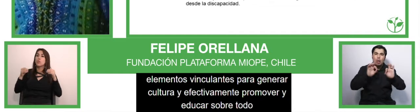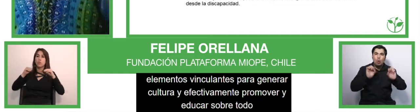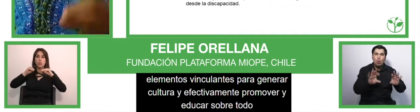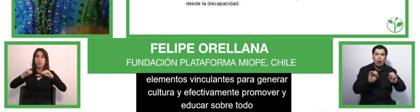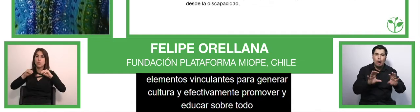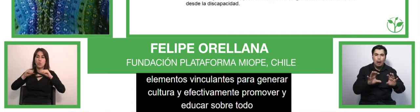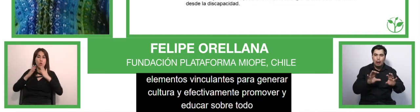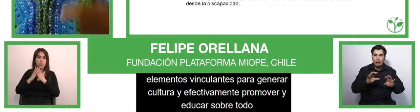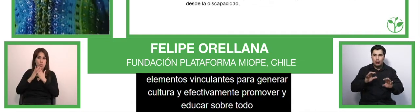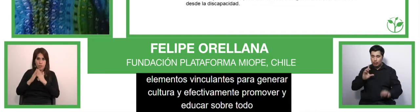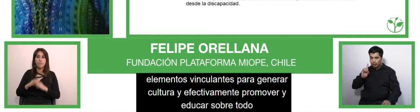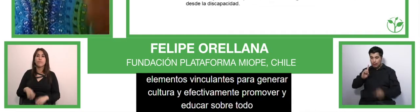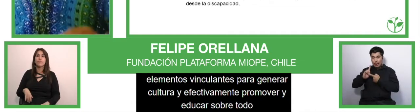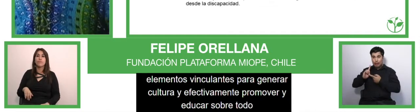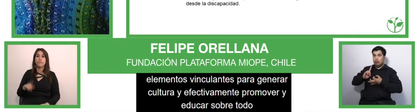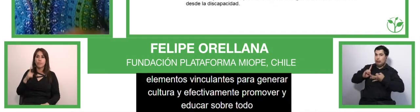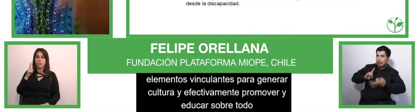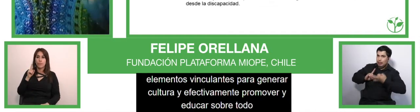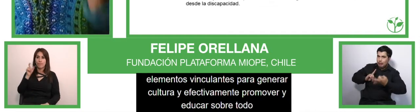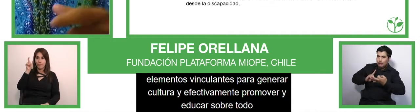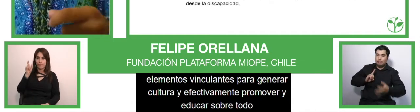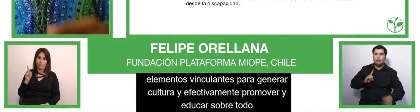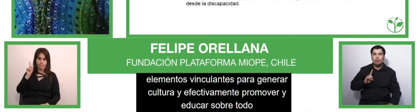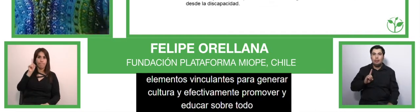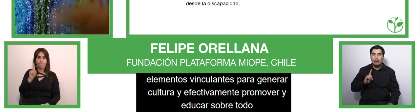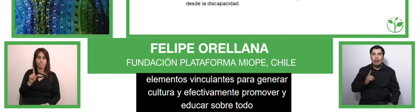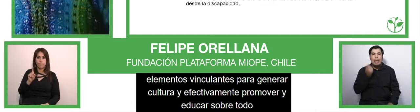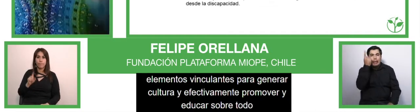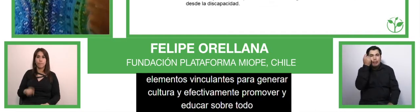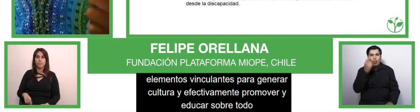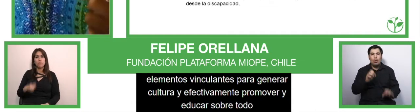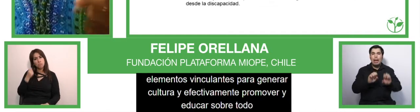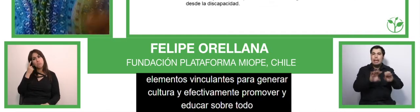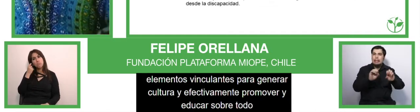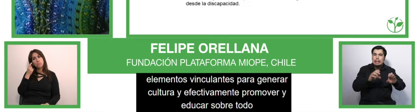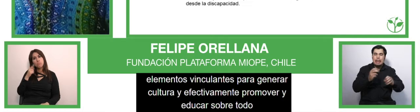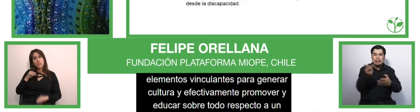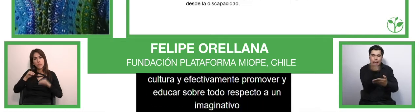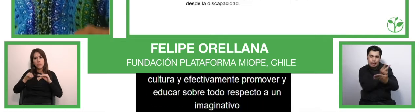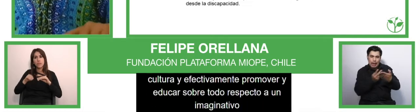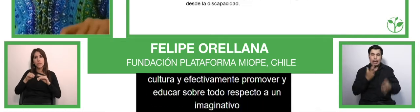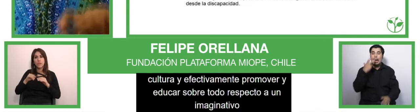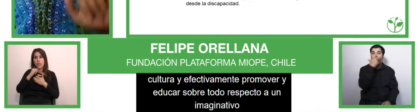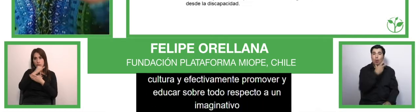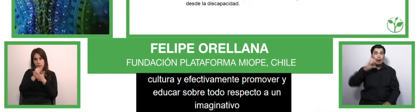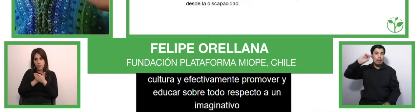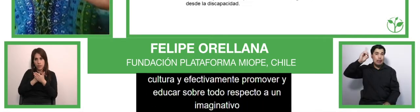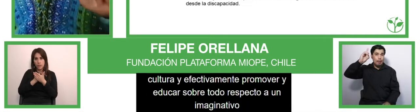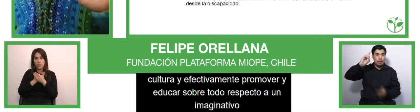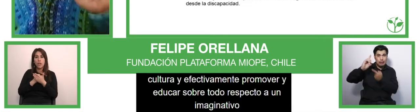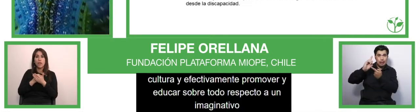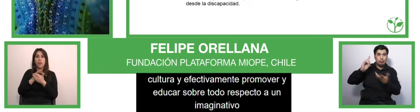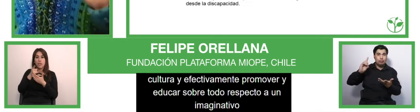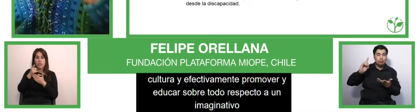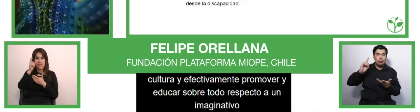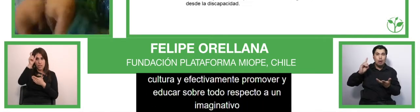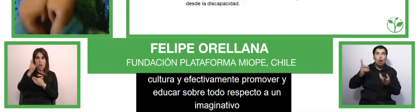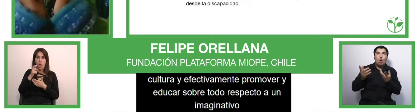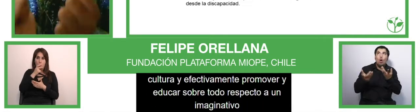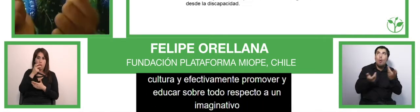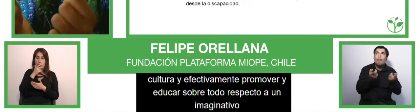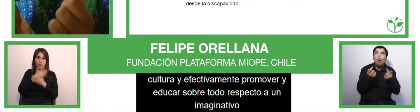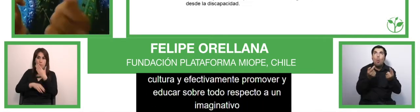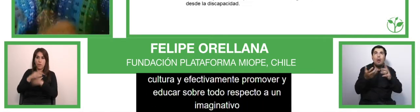discapacidad. Consideramos que la enseñanza del arte y del lenguaje de la discapacidad como una manera